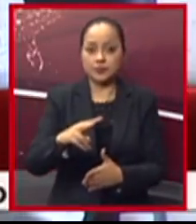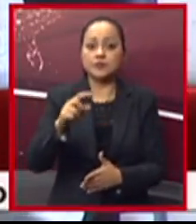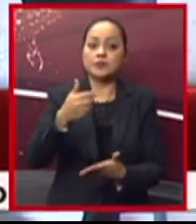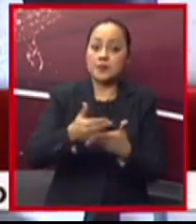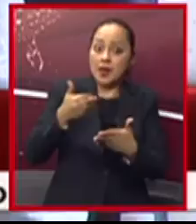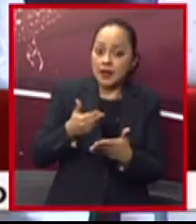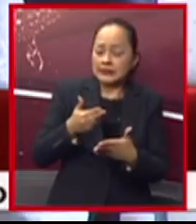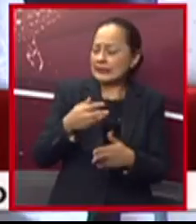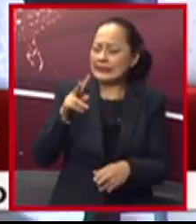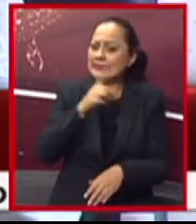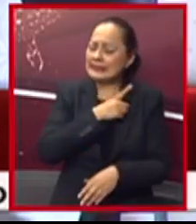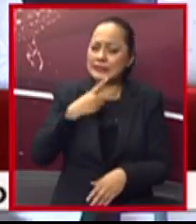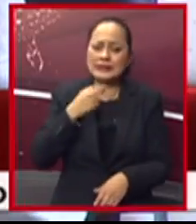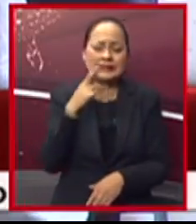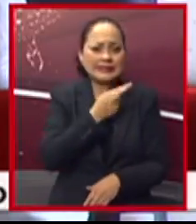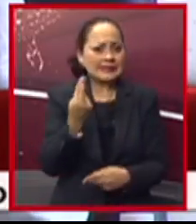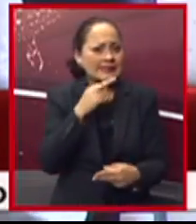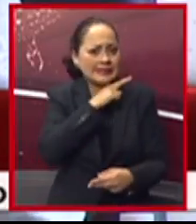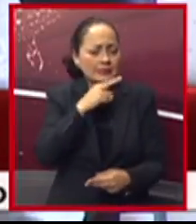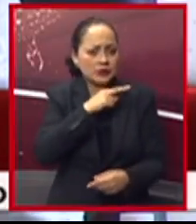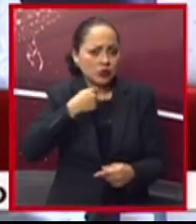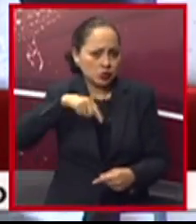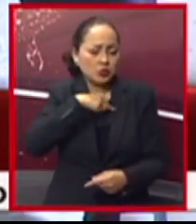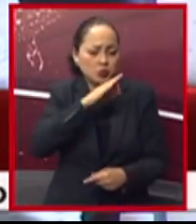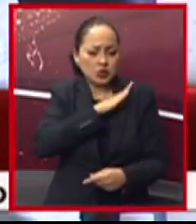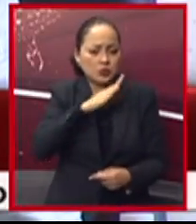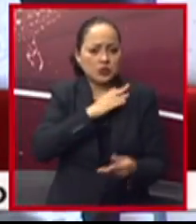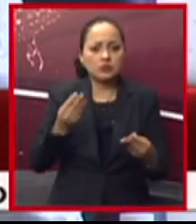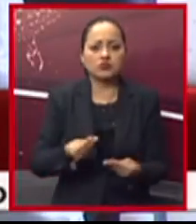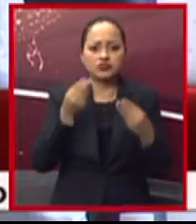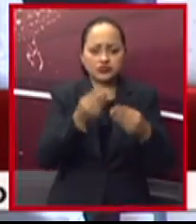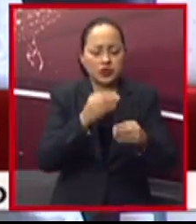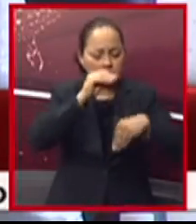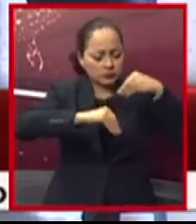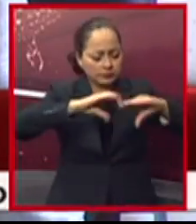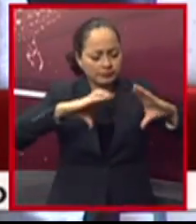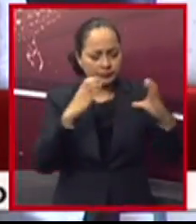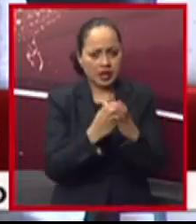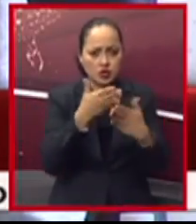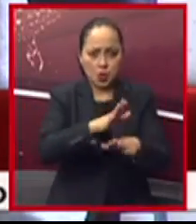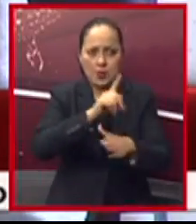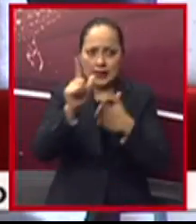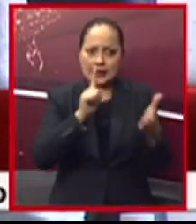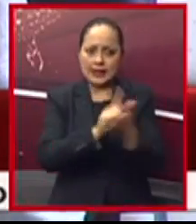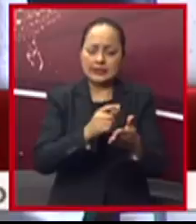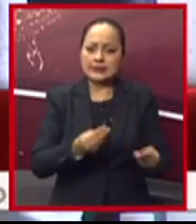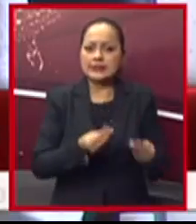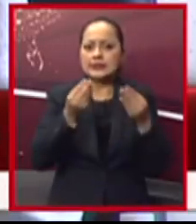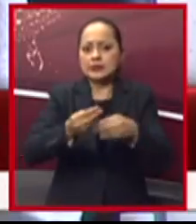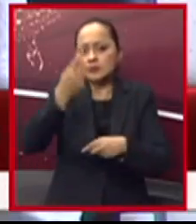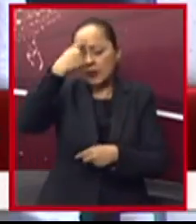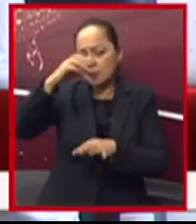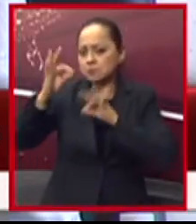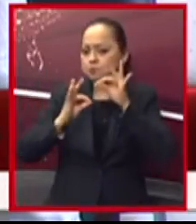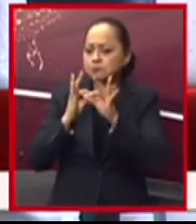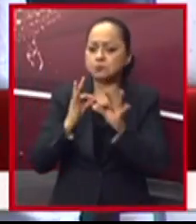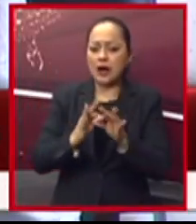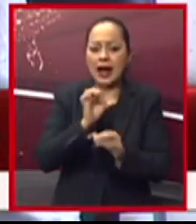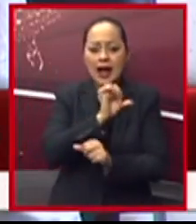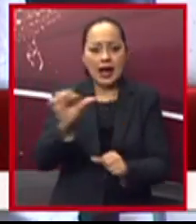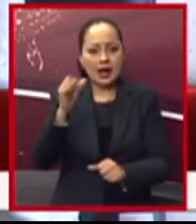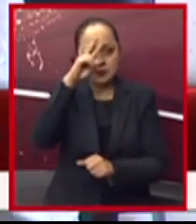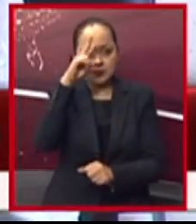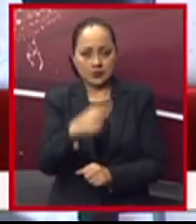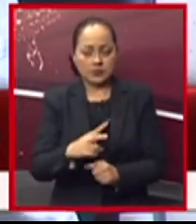antes posible que nos permita poder entregar un producto legislativo que le cumpla a México.